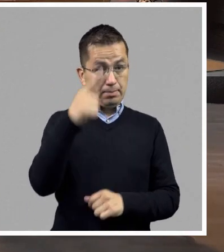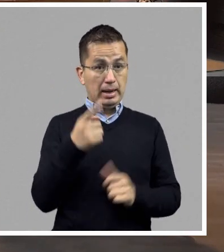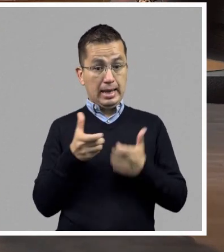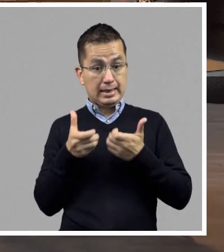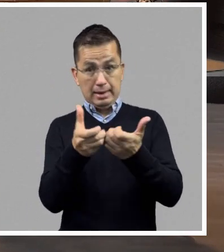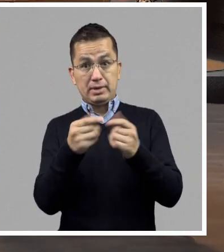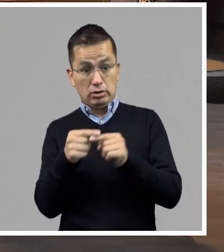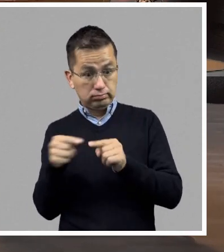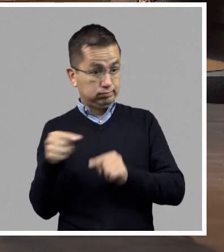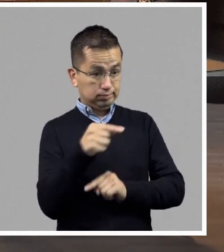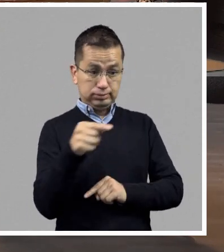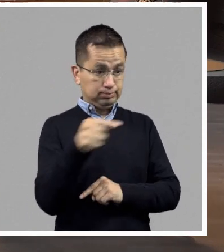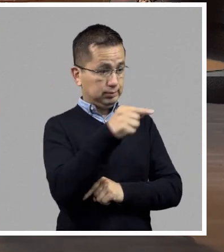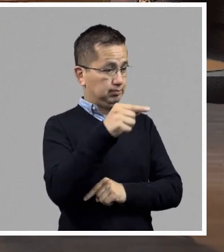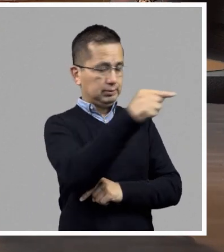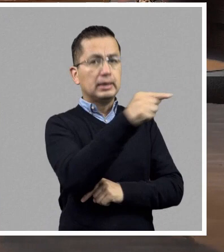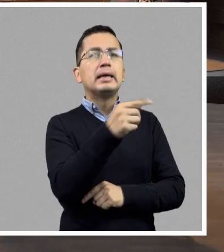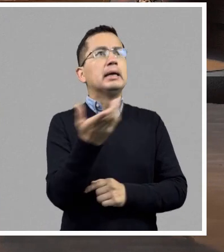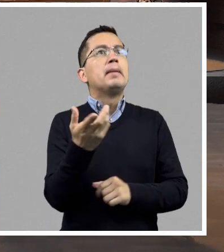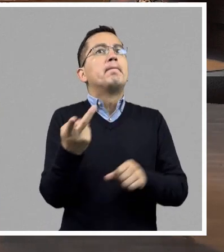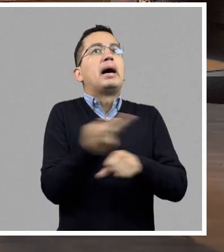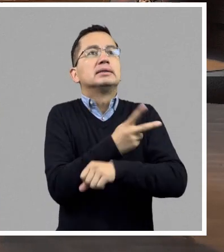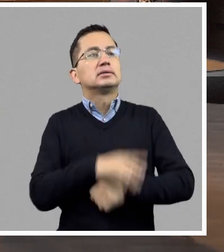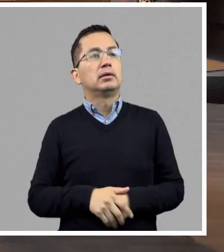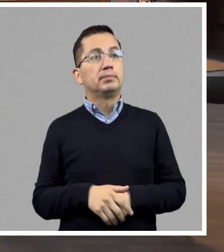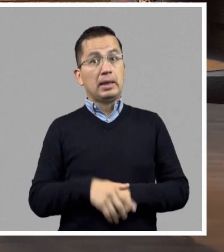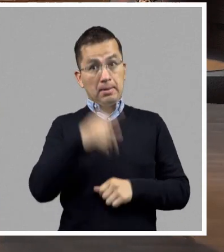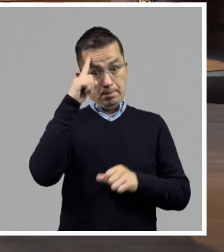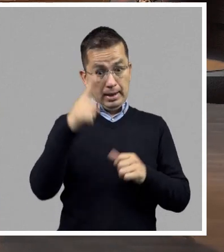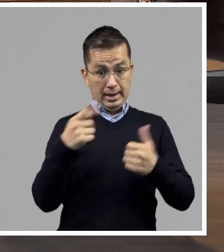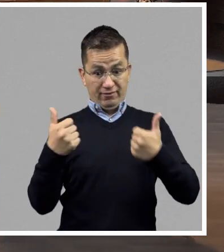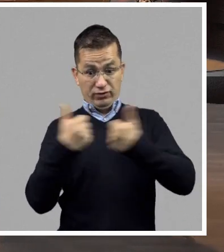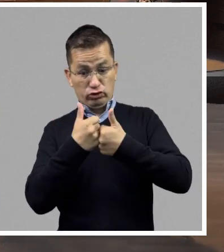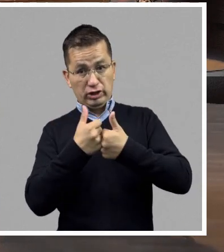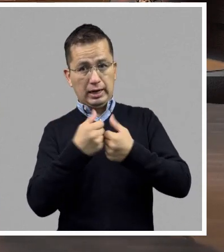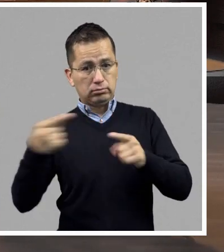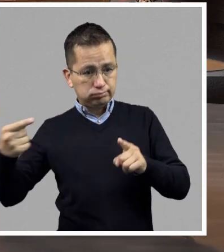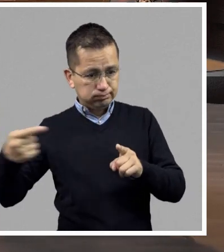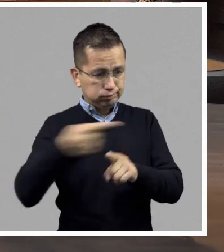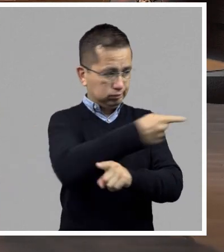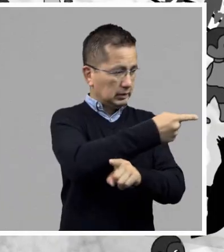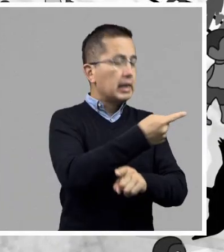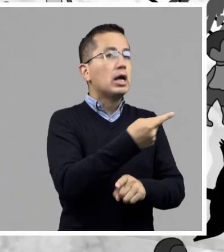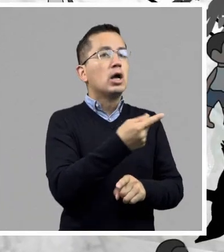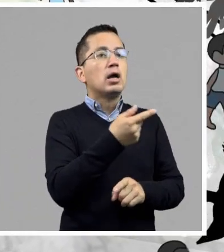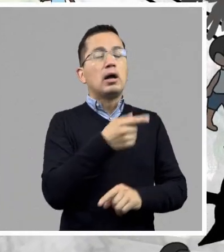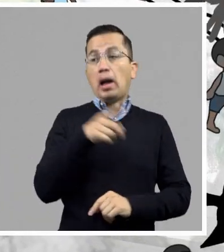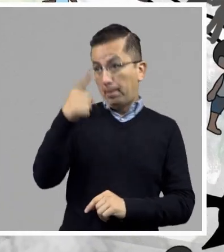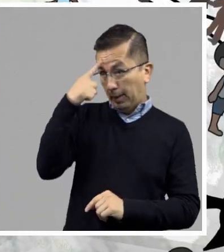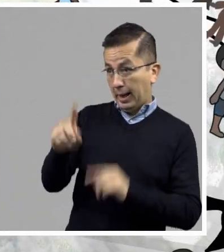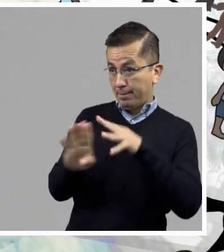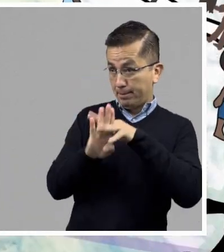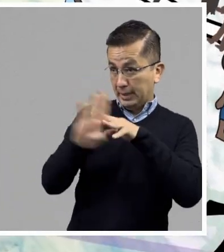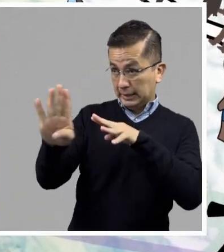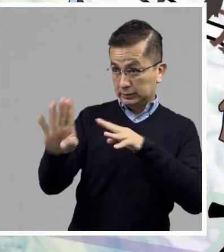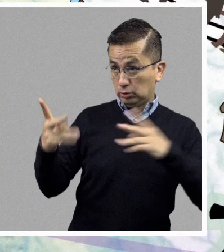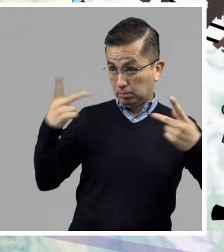transparente lo poroso de las fronteras lo de las fronteras nacionales esas rutas cambian todo el tiempo migratorias